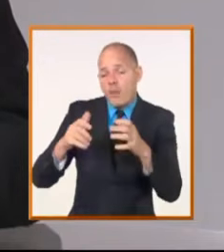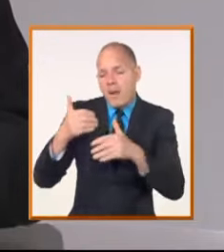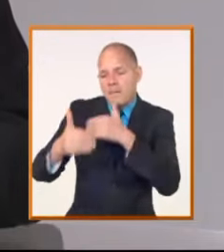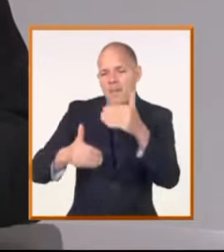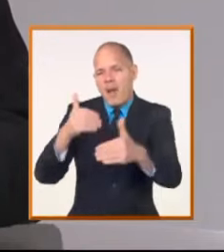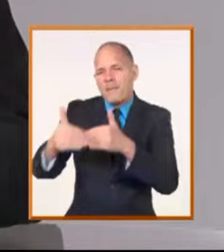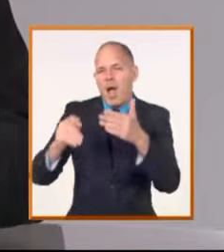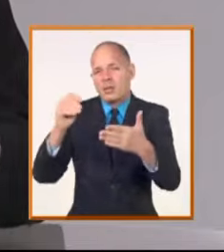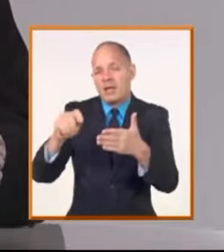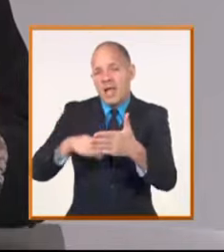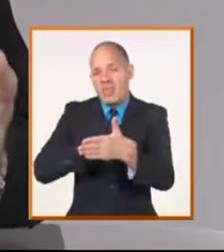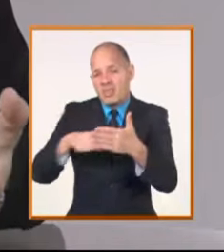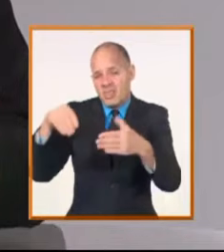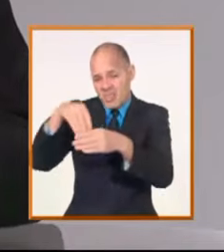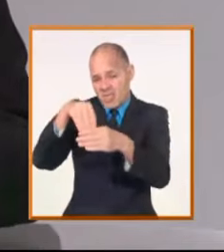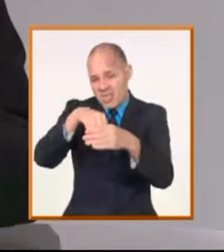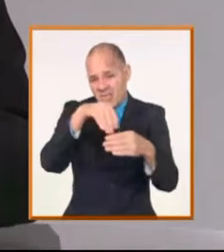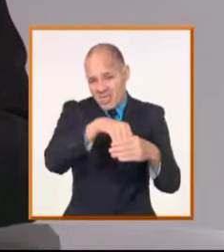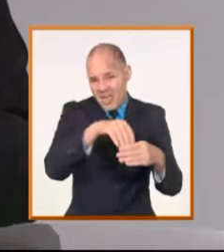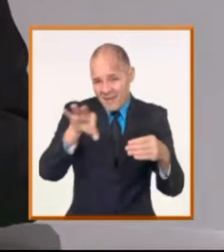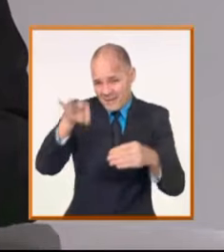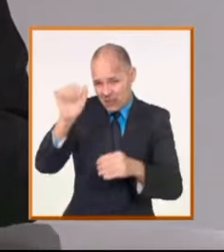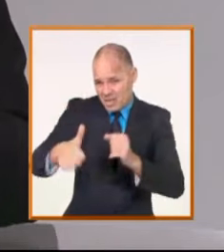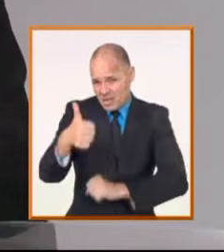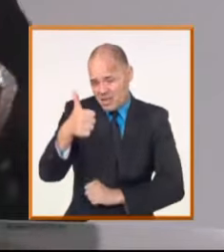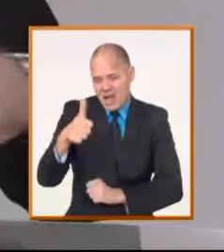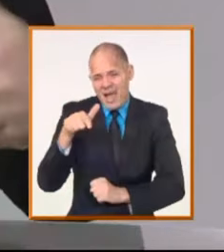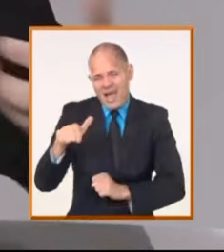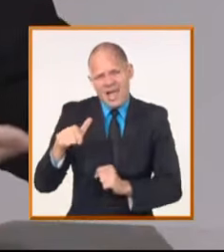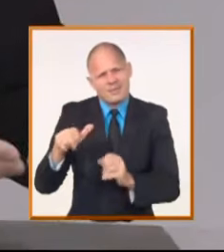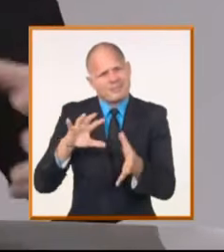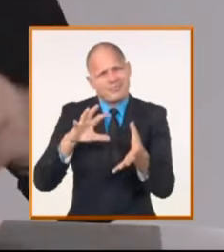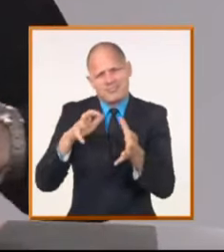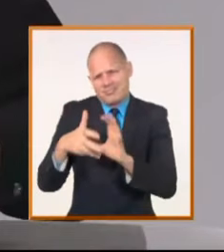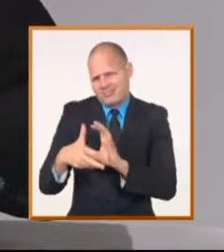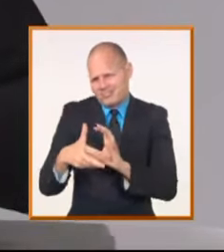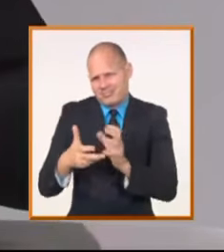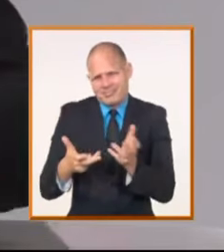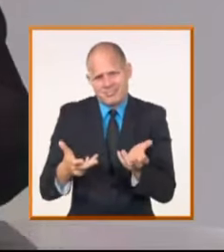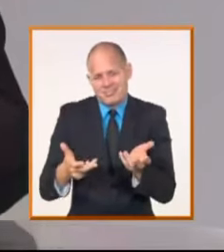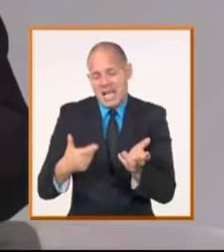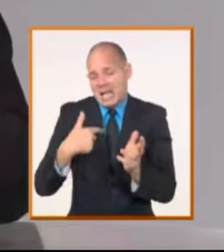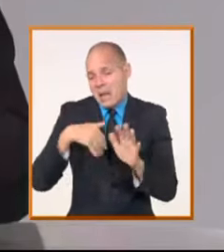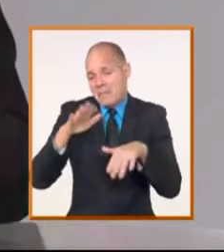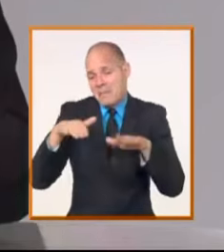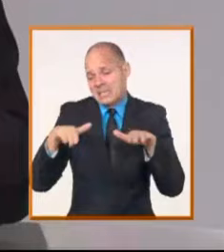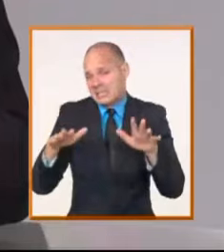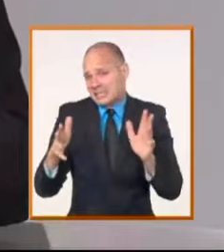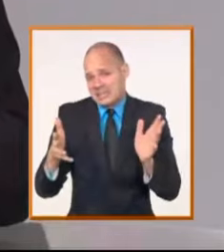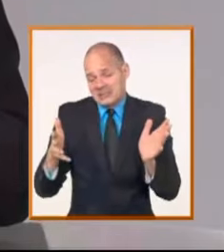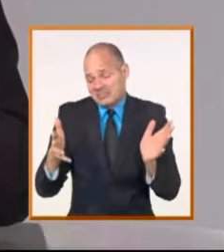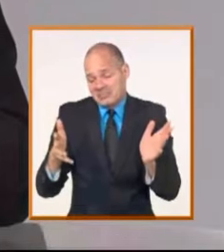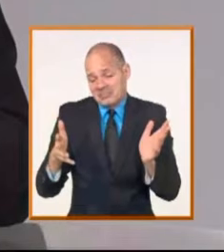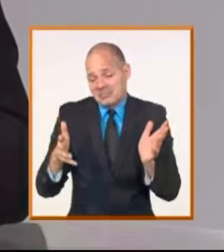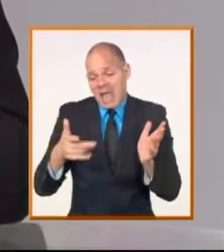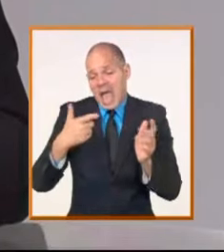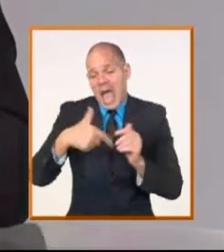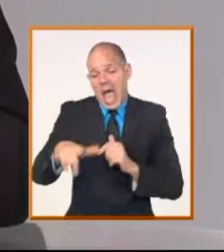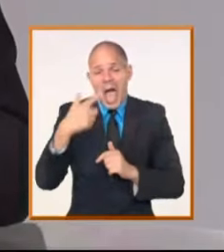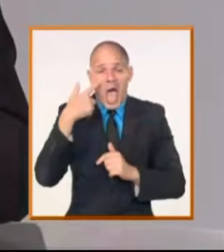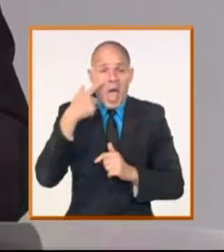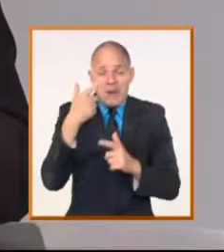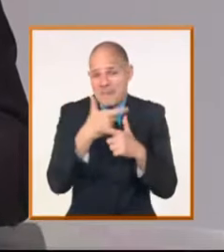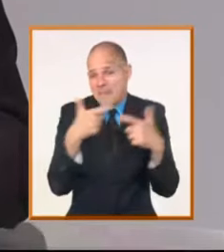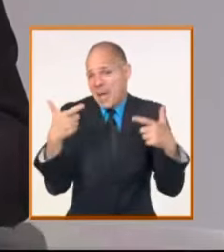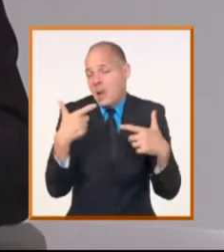en torno a los candidatos, las imágenes, gira en torno a cómo se presente el producto que se le venda al público, donde muchas veces las